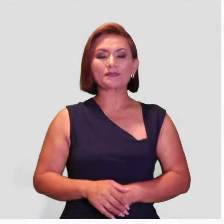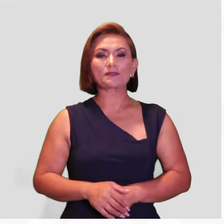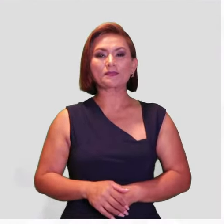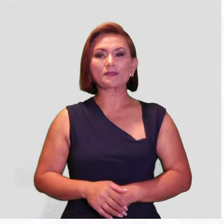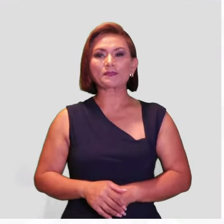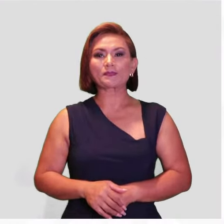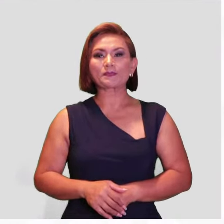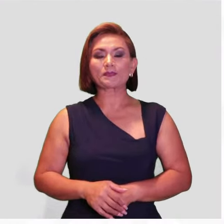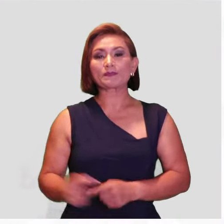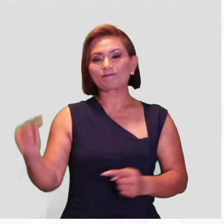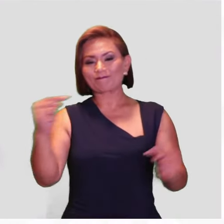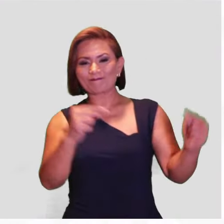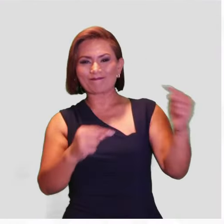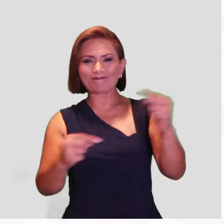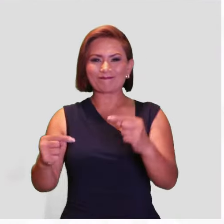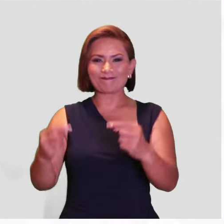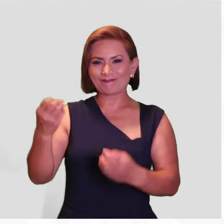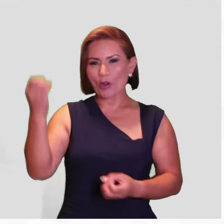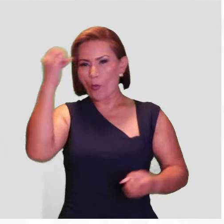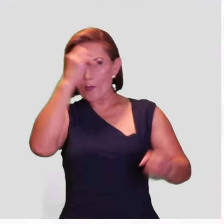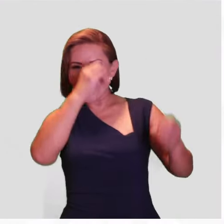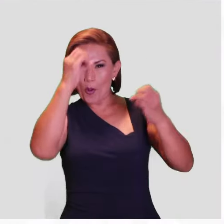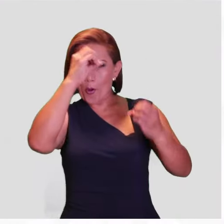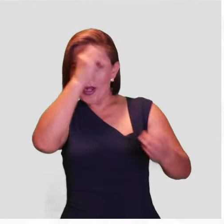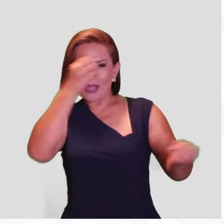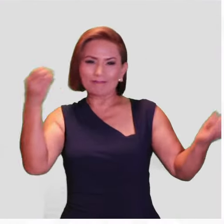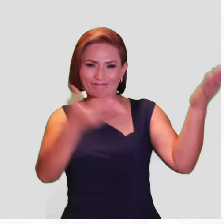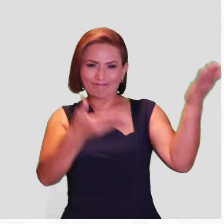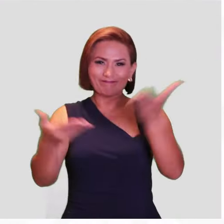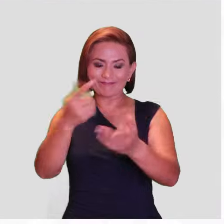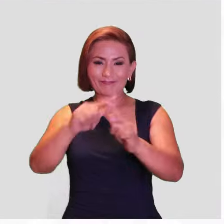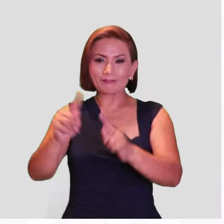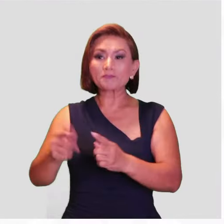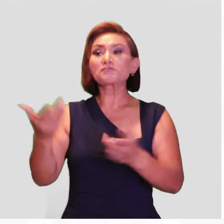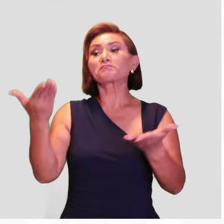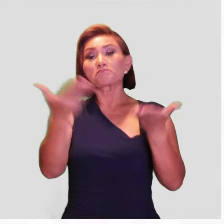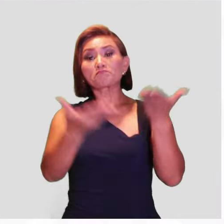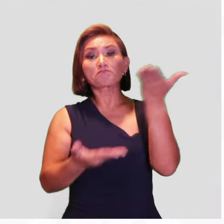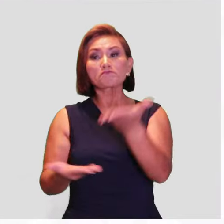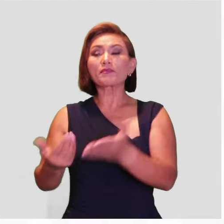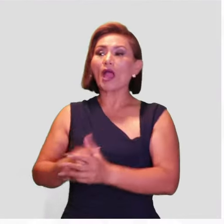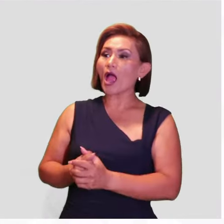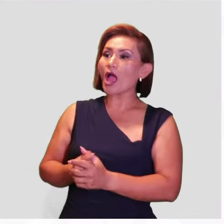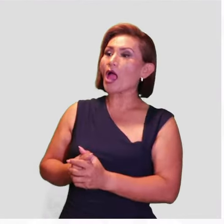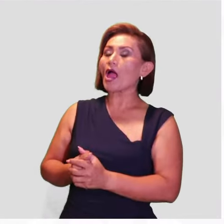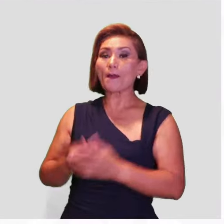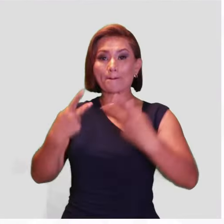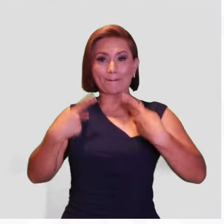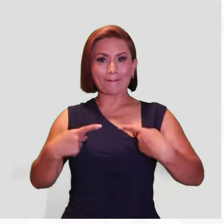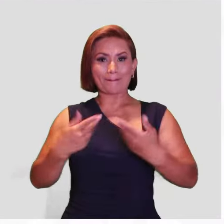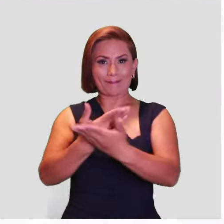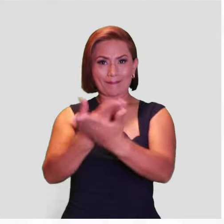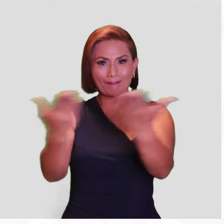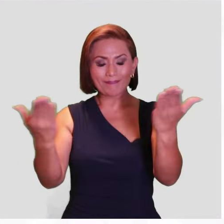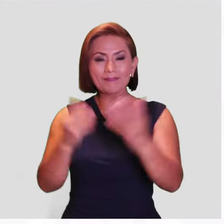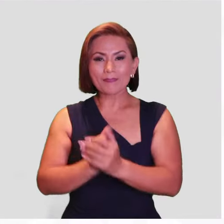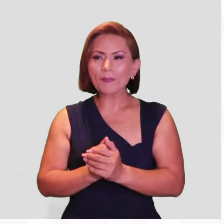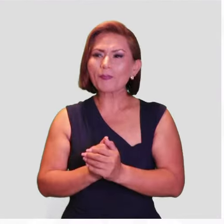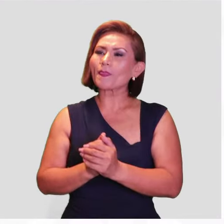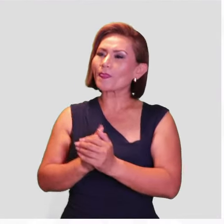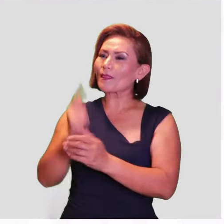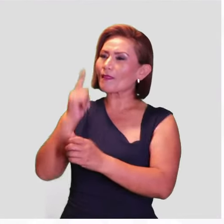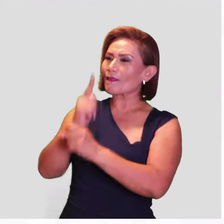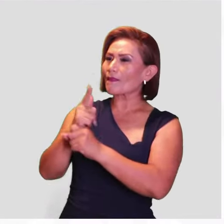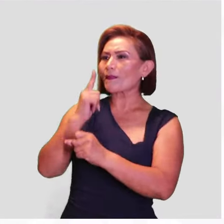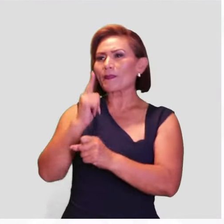un debate es el intercambio de ideas, donde los ciudadanos están esperando que les ayudemos con nuestras propuestas para mejorar su